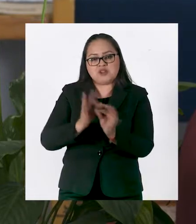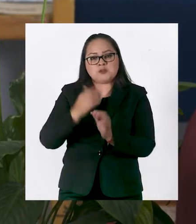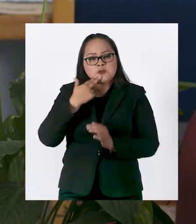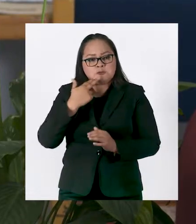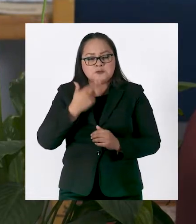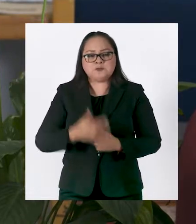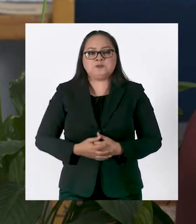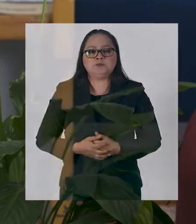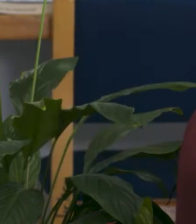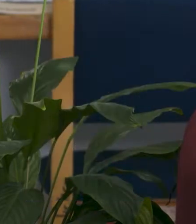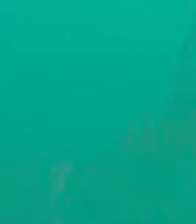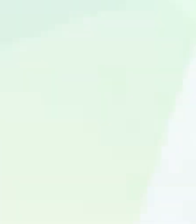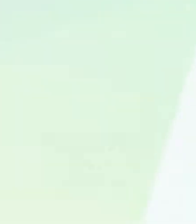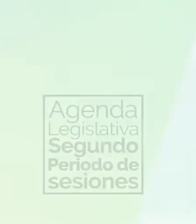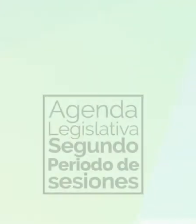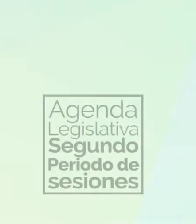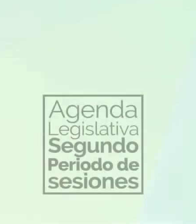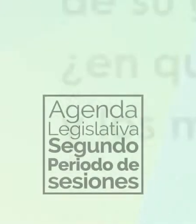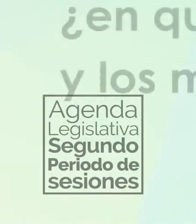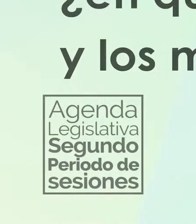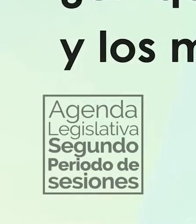atentos que el Insabi funcione.